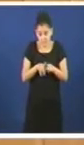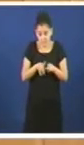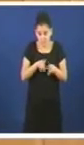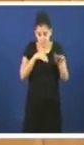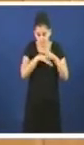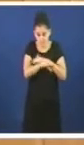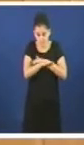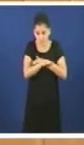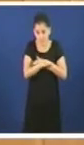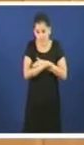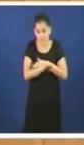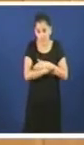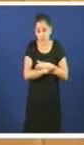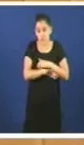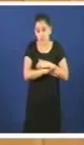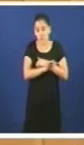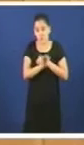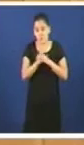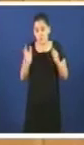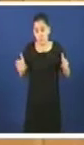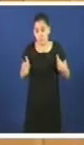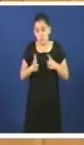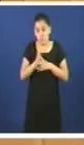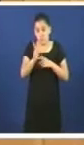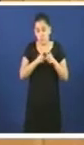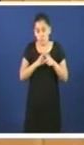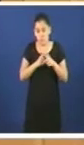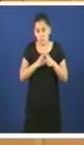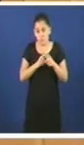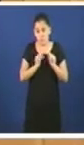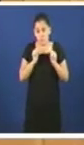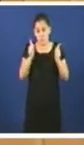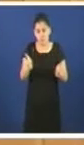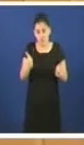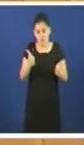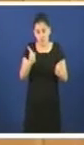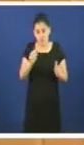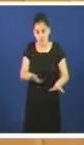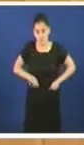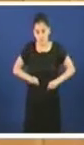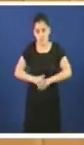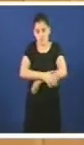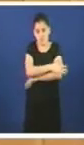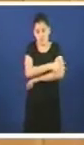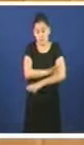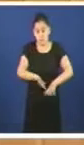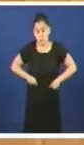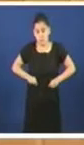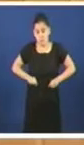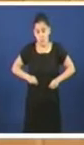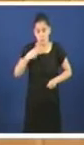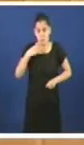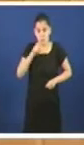diputado nacionalista de esta cámara poniendo sustento este mismo libro cual niña como me llaman por esa razón